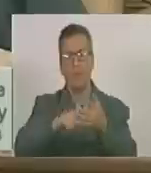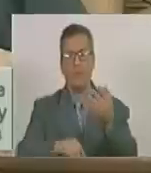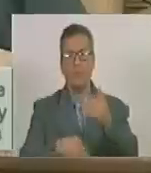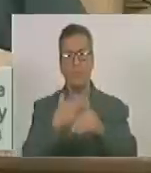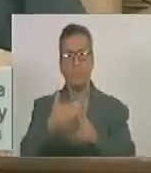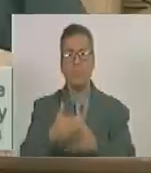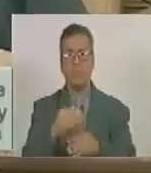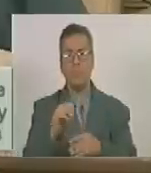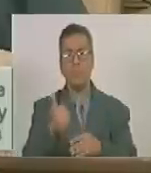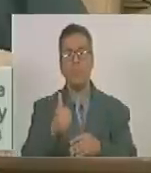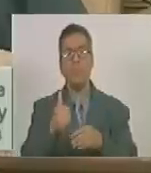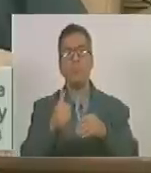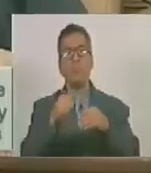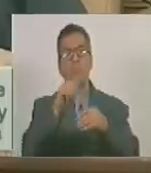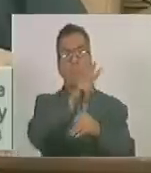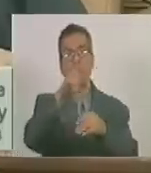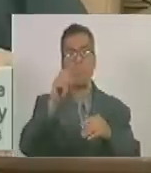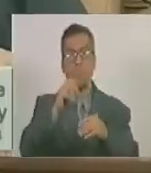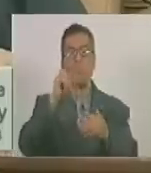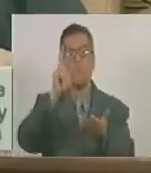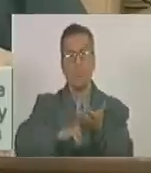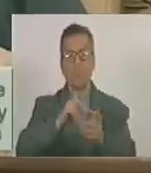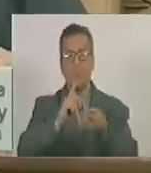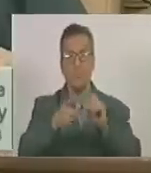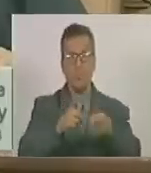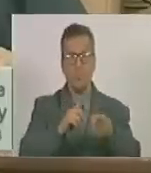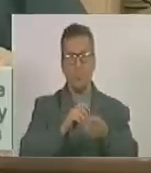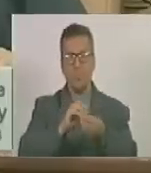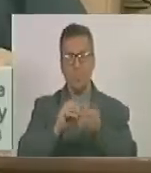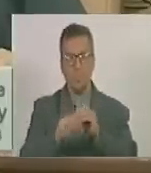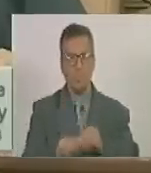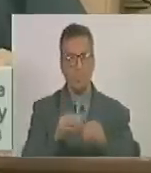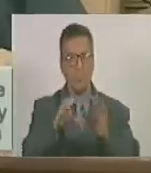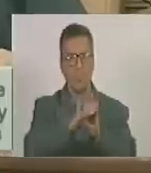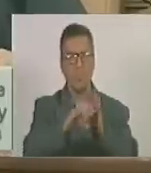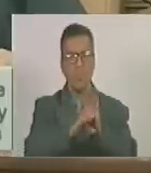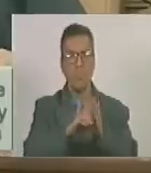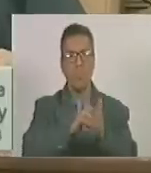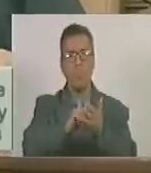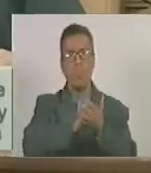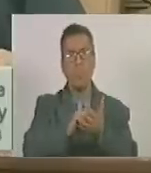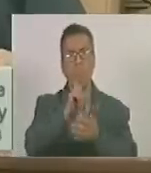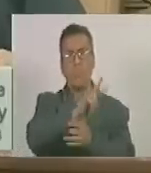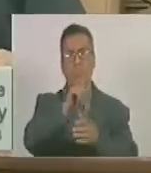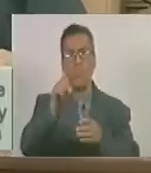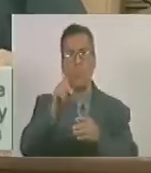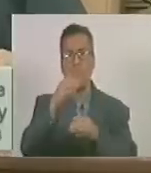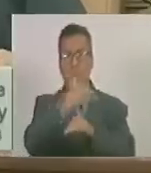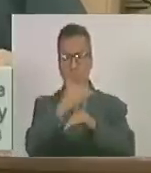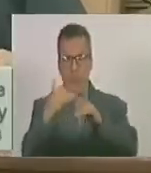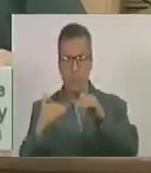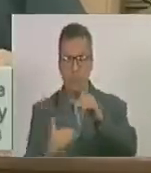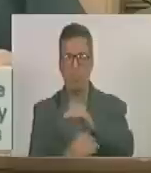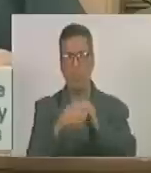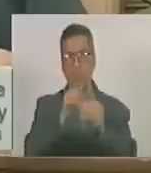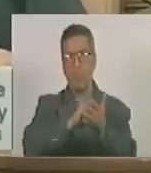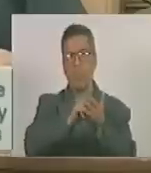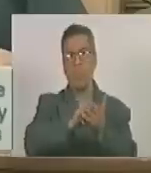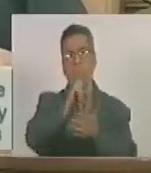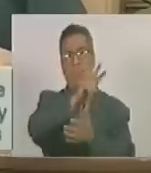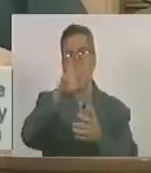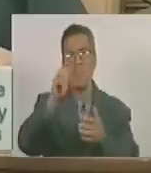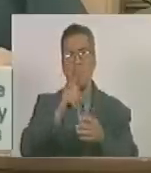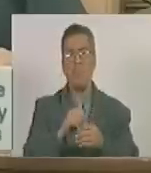Siguiente. 20. Se propone aprobar con modificación el contenido del artículo 21, que pasa a ser el artículo